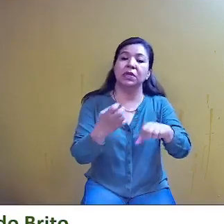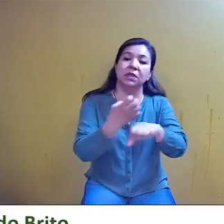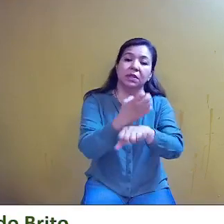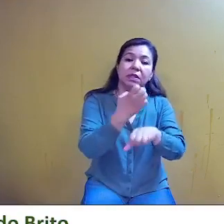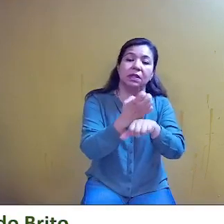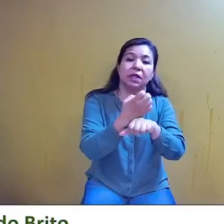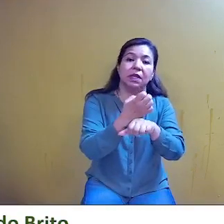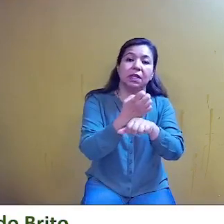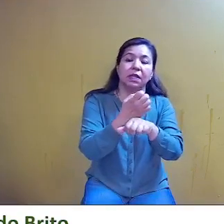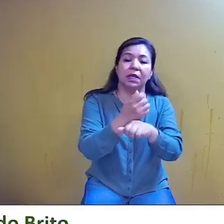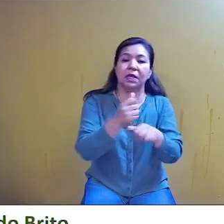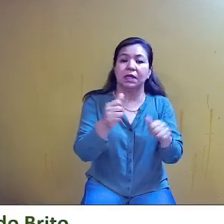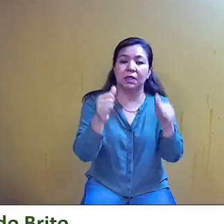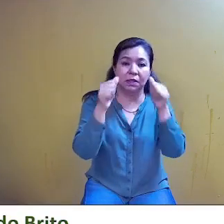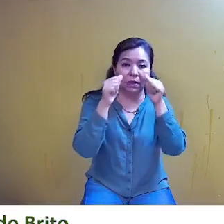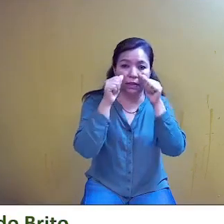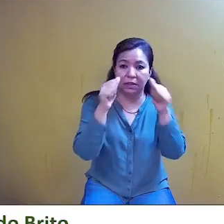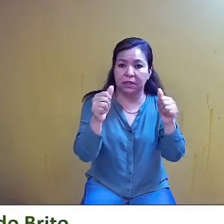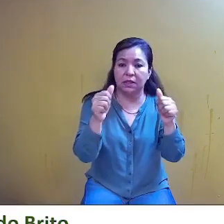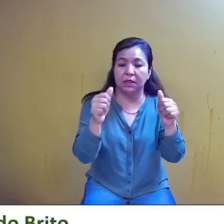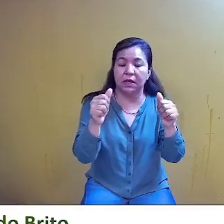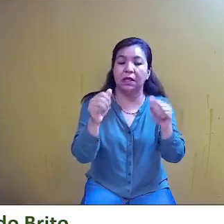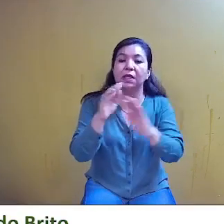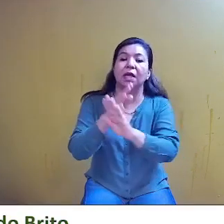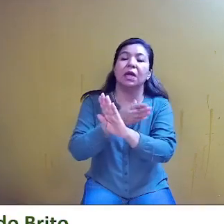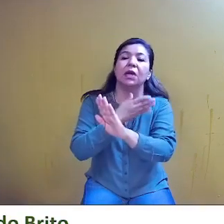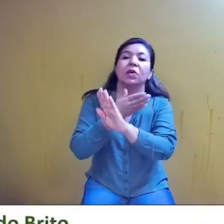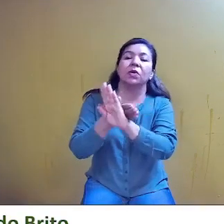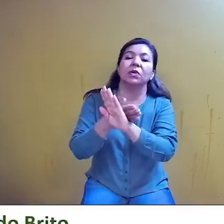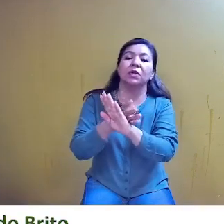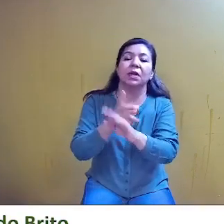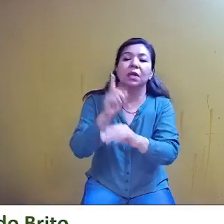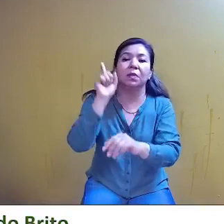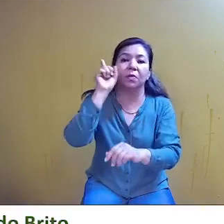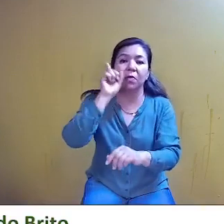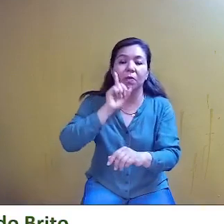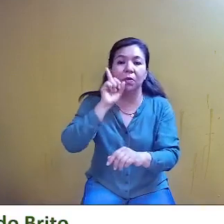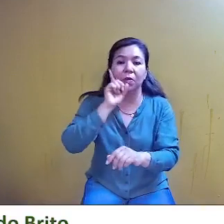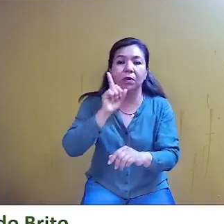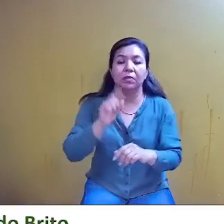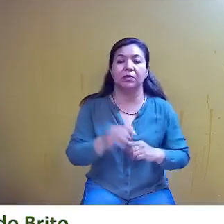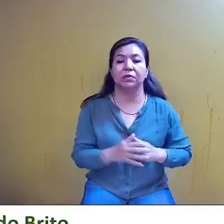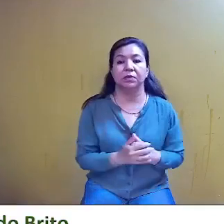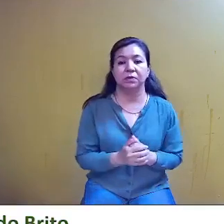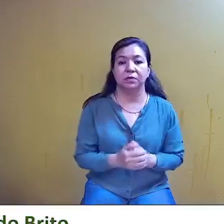atender, sancionar y erradicar la violencia contra las mujeres